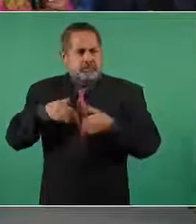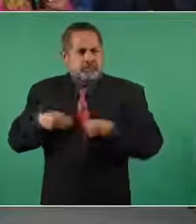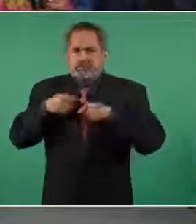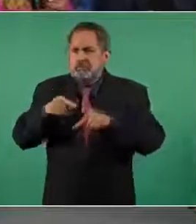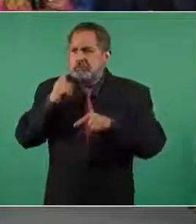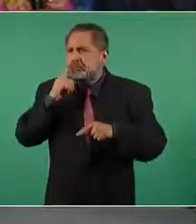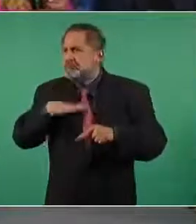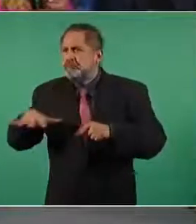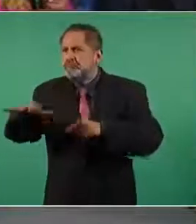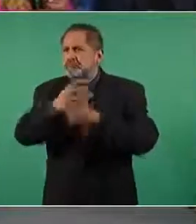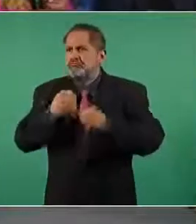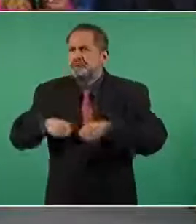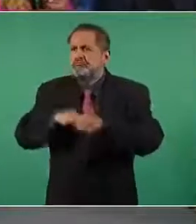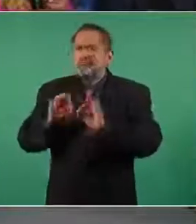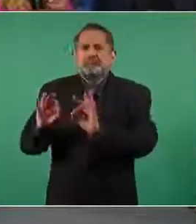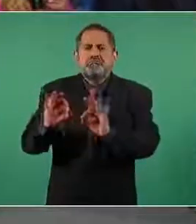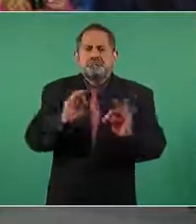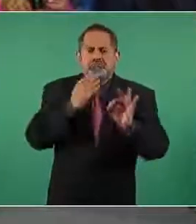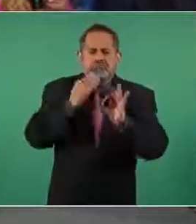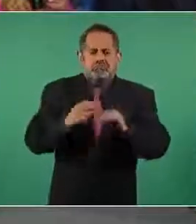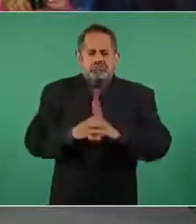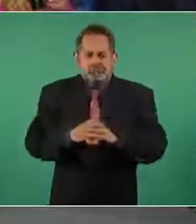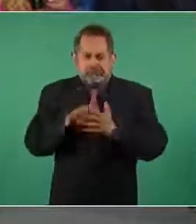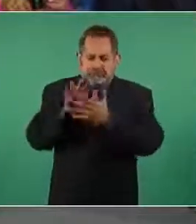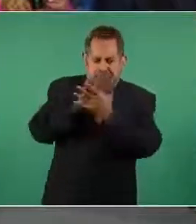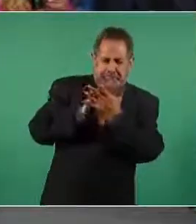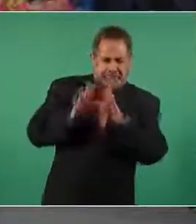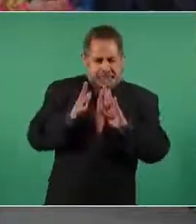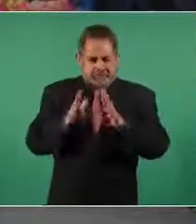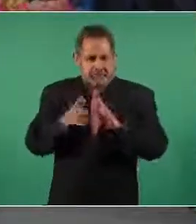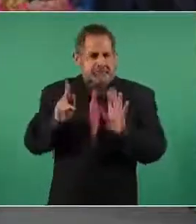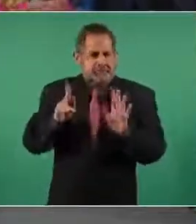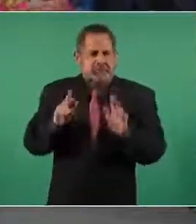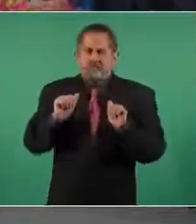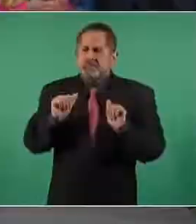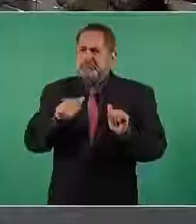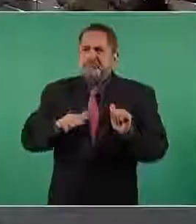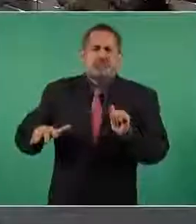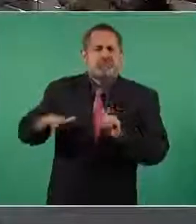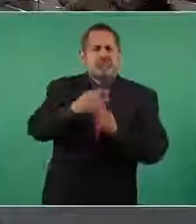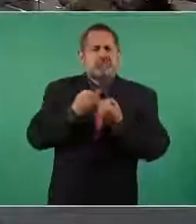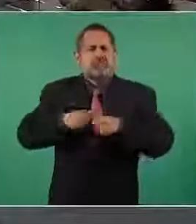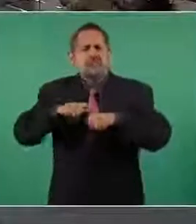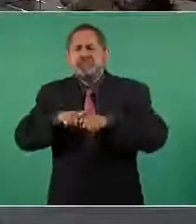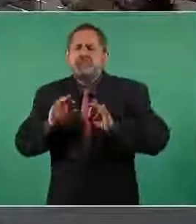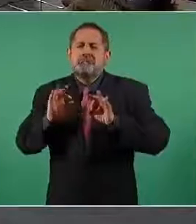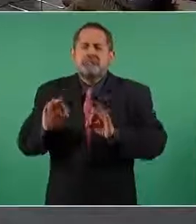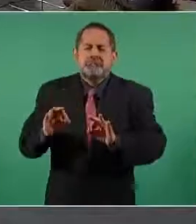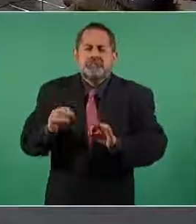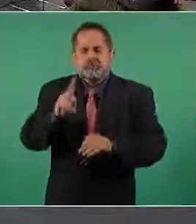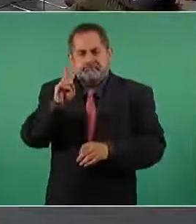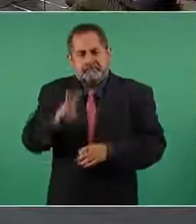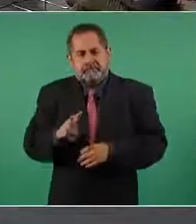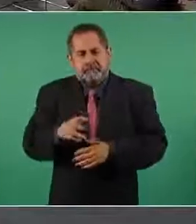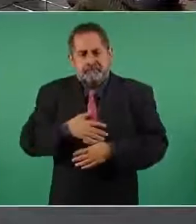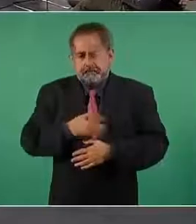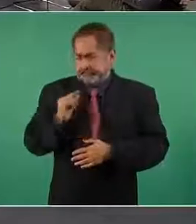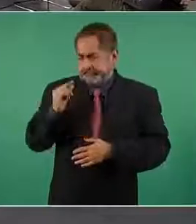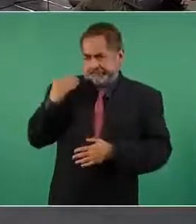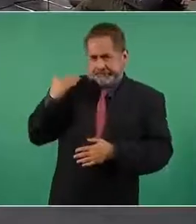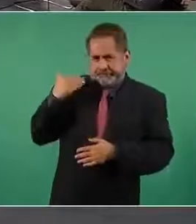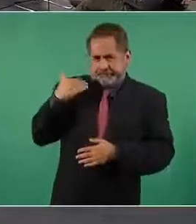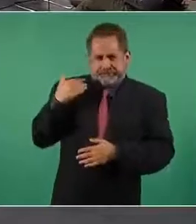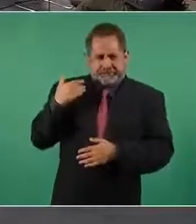por México siempre, ¿no? Con algún claroscuro, pero en general sí había una estabilidad social. Sin embargo, señor presidente, yo en los